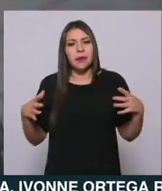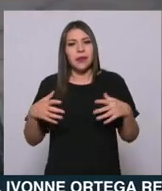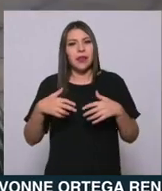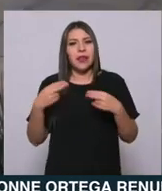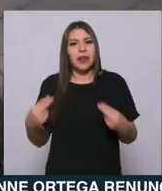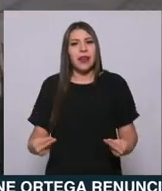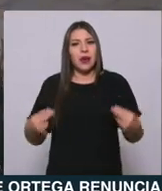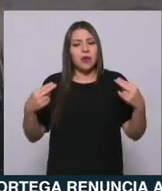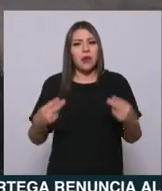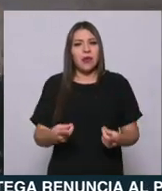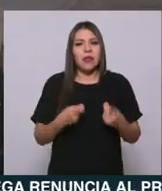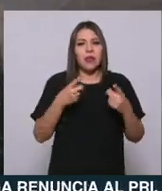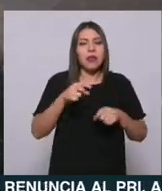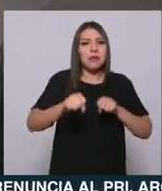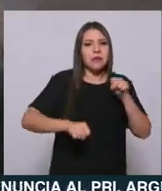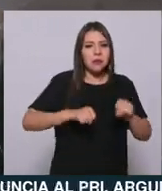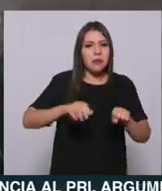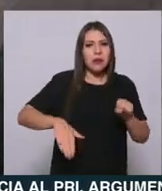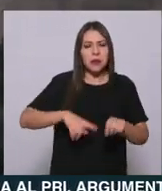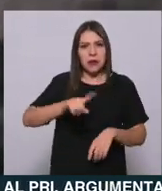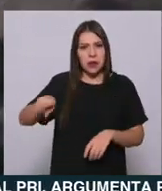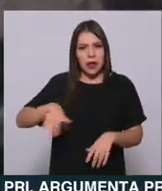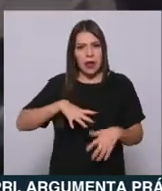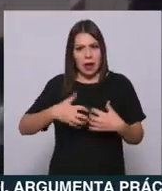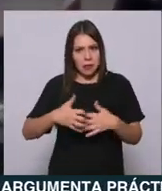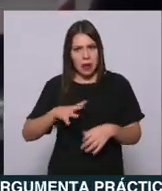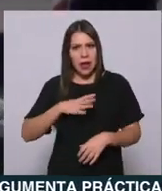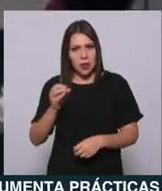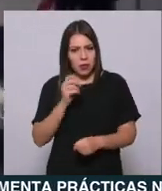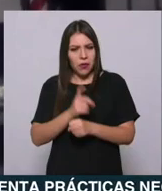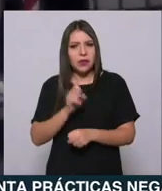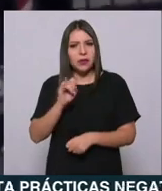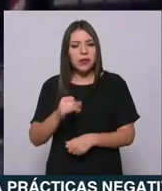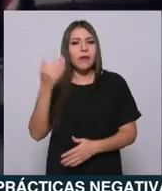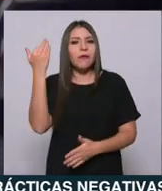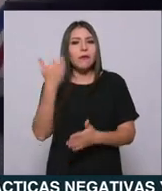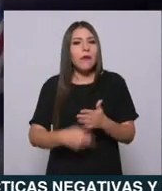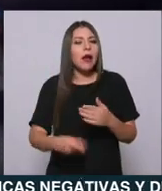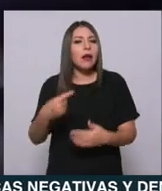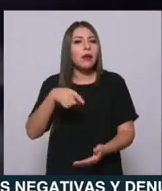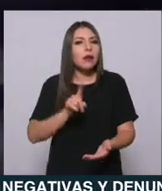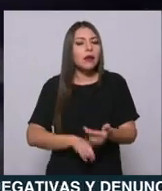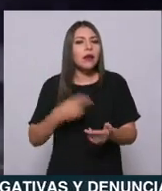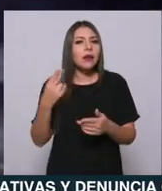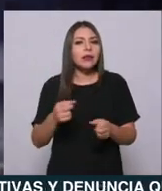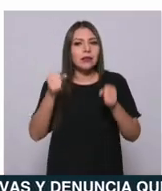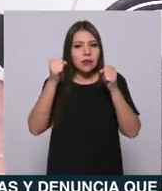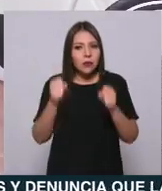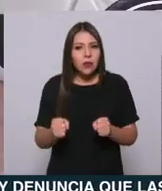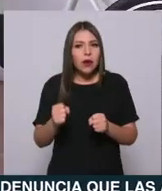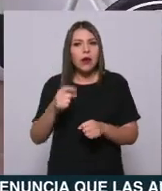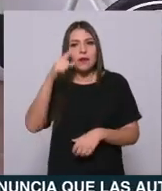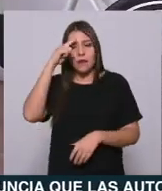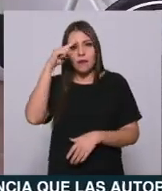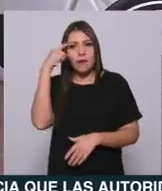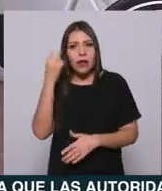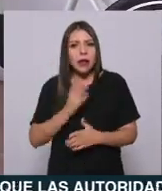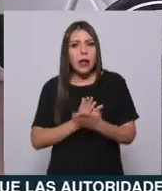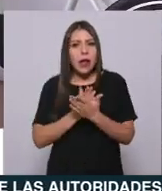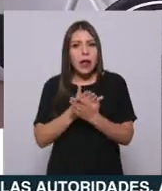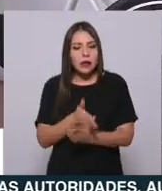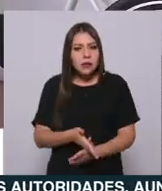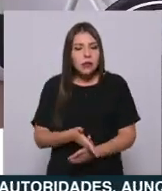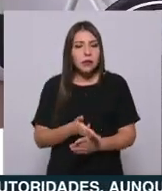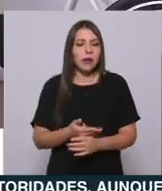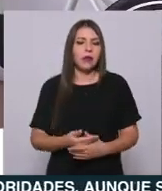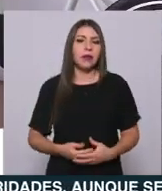servicios tienen oportunidades, pero también tienen desafíos de seguridad, accesibilidad y sustentabilidad. Mira, particularmente